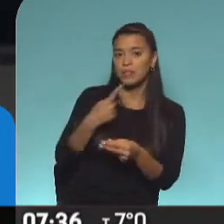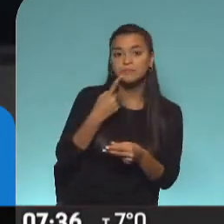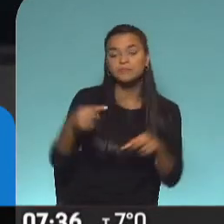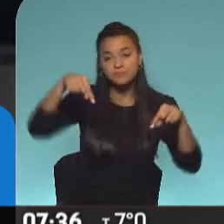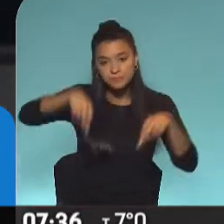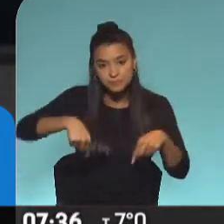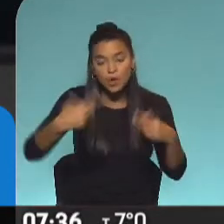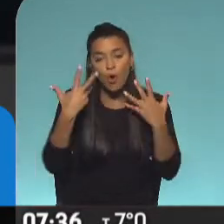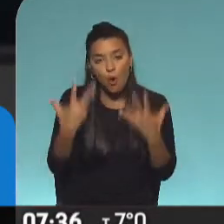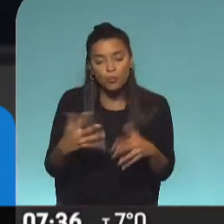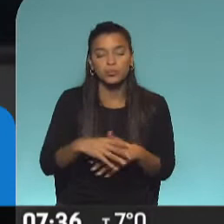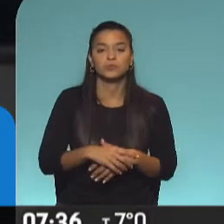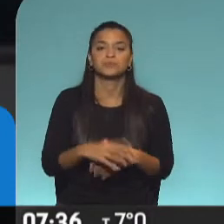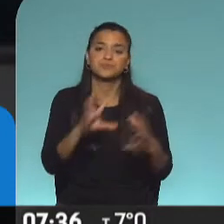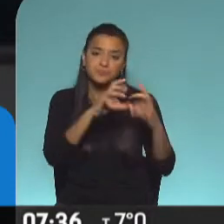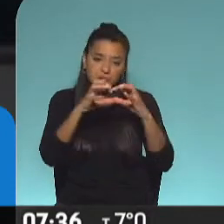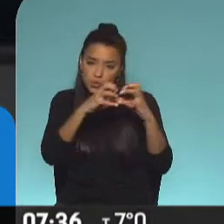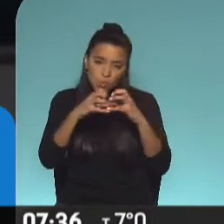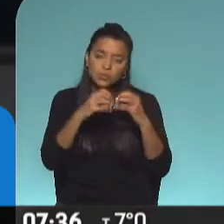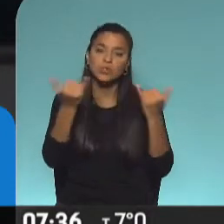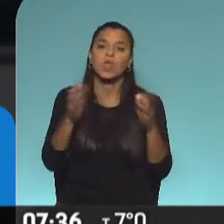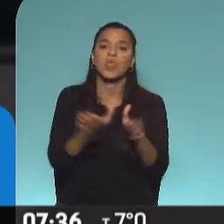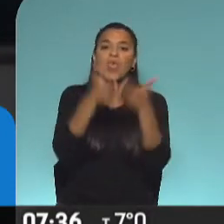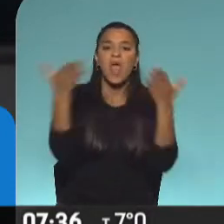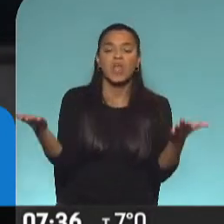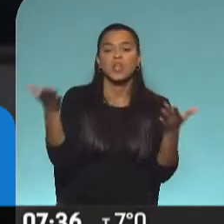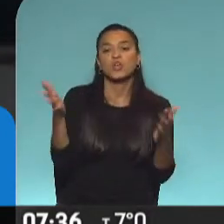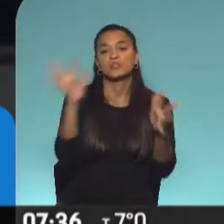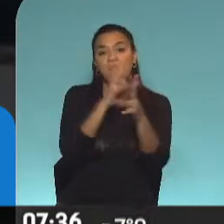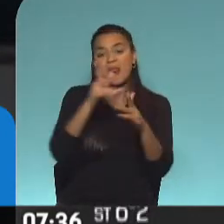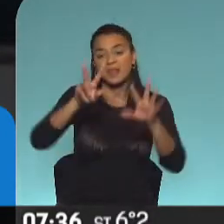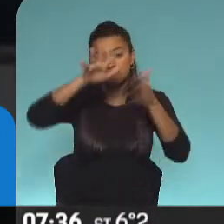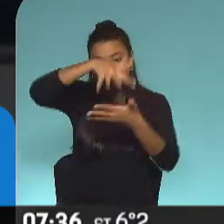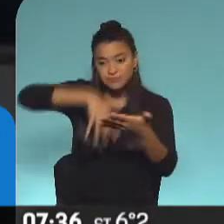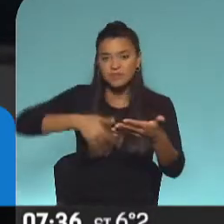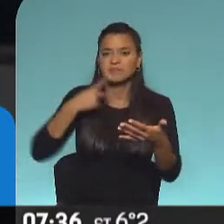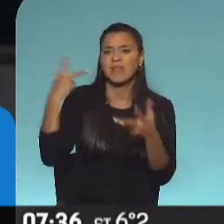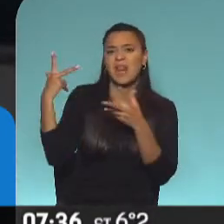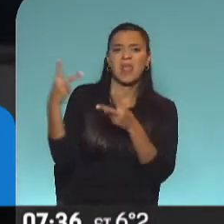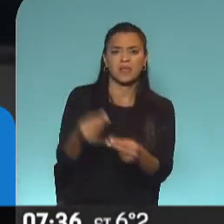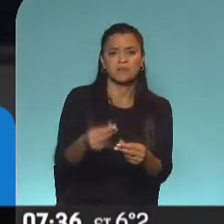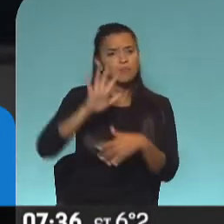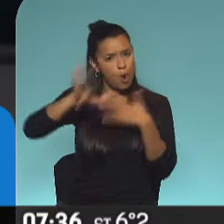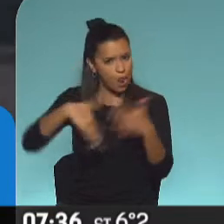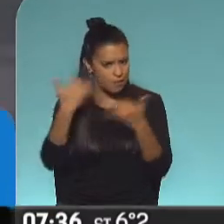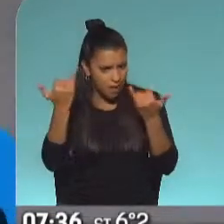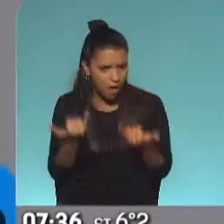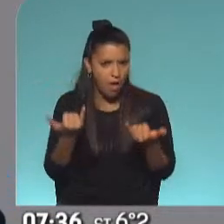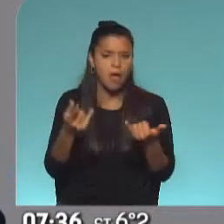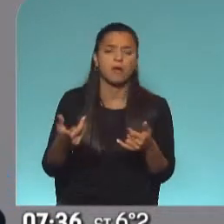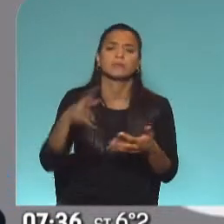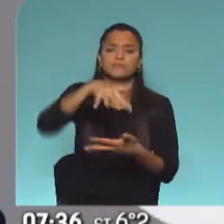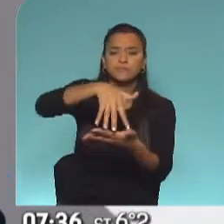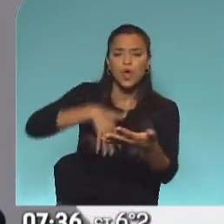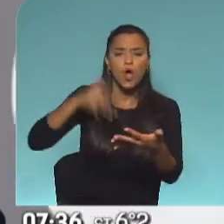marco de, obviamente, esta discusión, el diario Clarín publicó una nota que generó rechazo y polémica. Una nota de